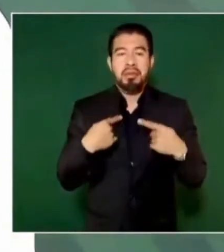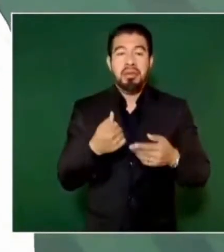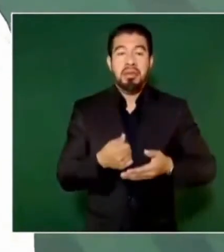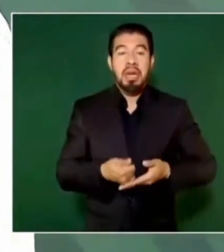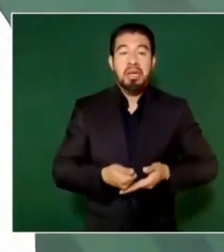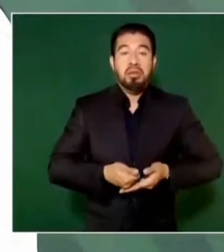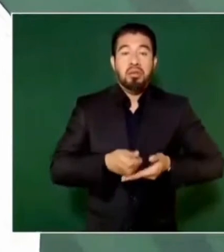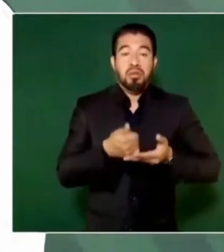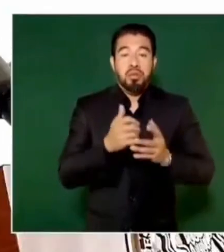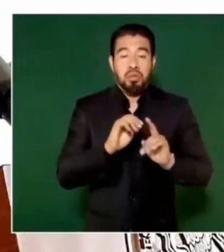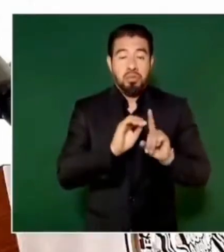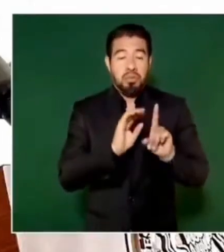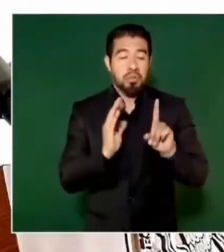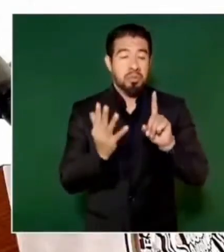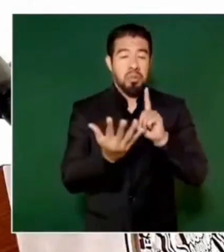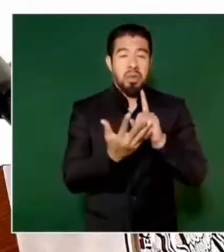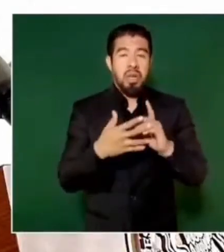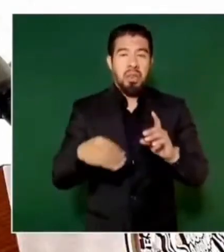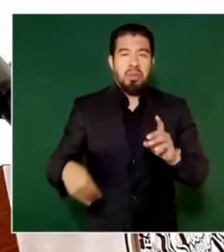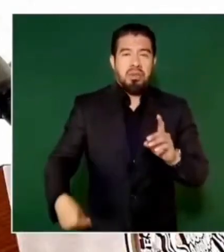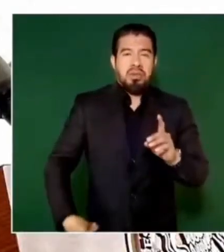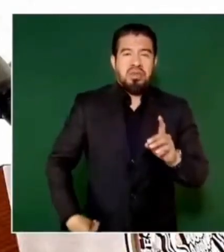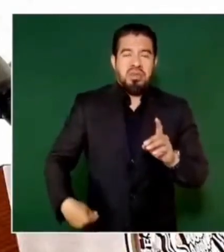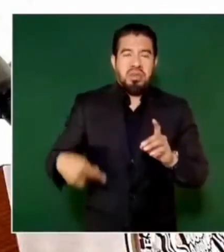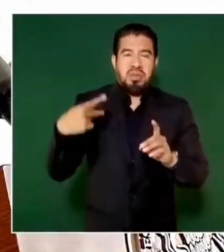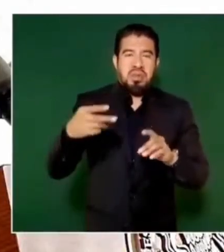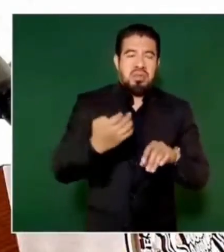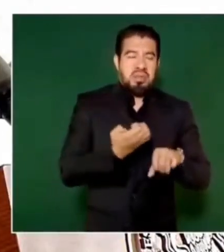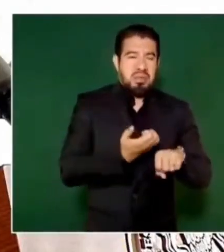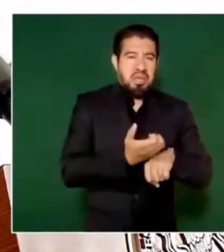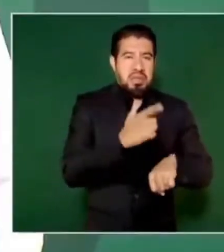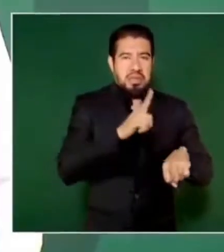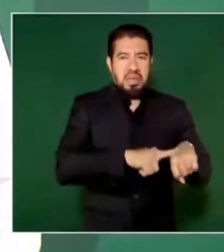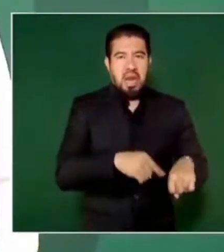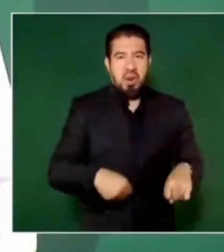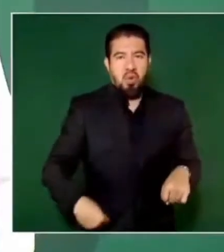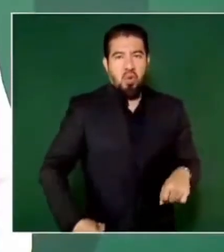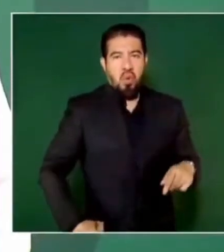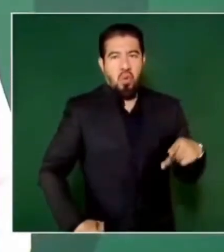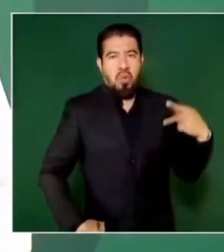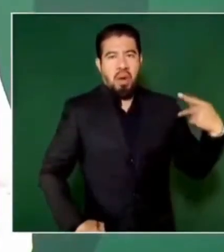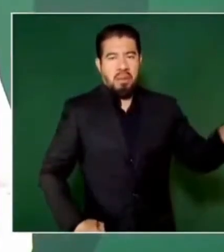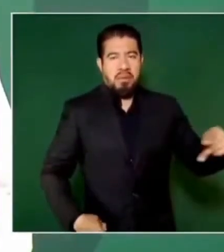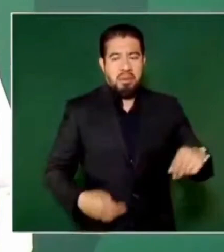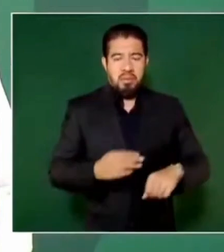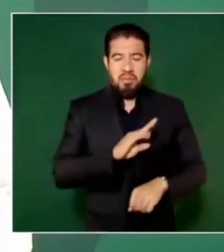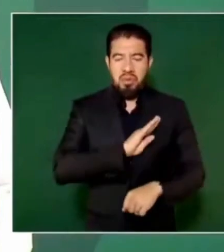funcionarios y a los gobiernos estatales, a los gobiernos municipales,